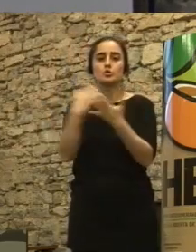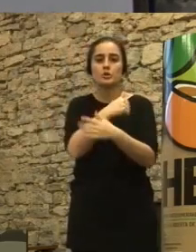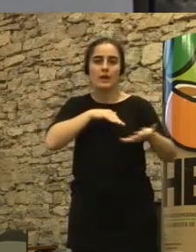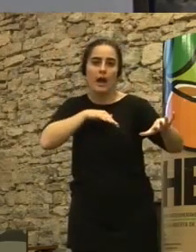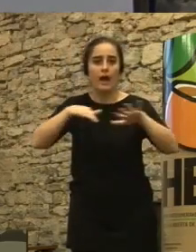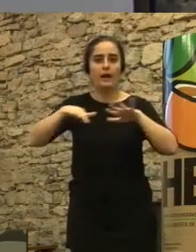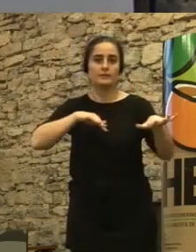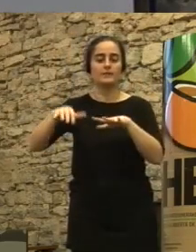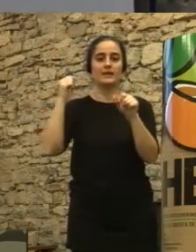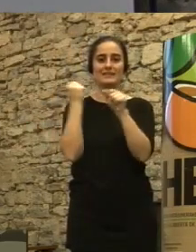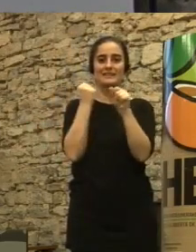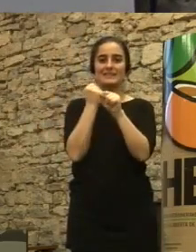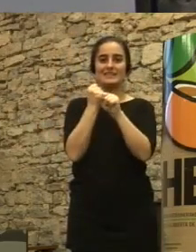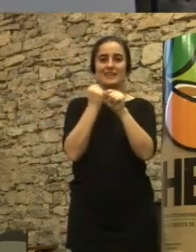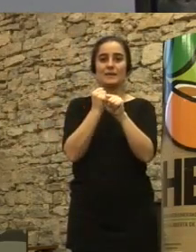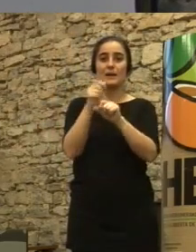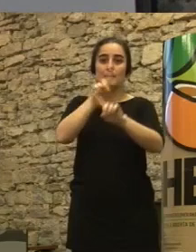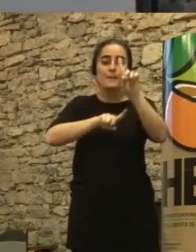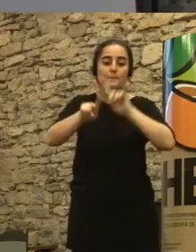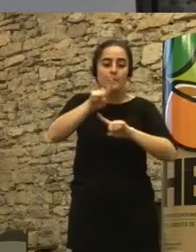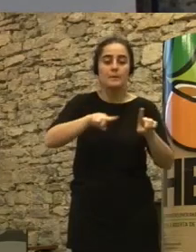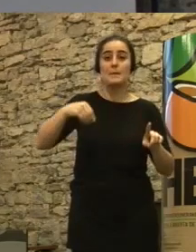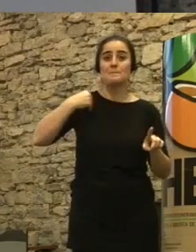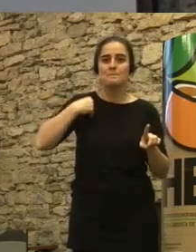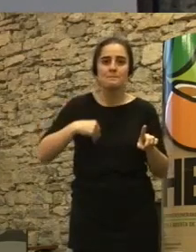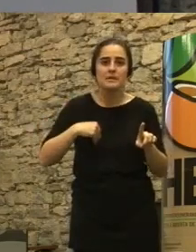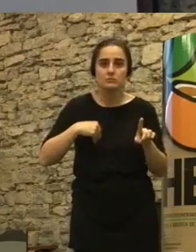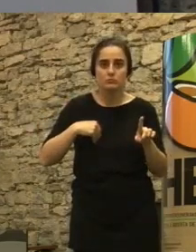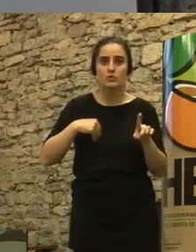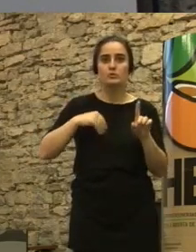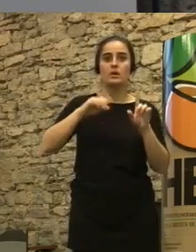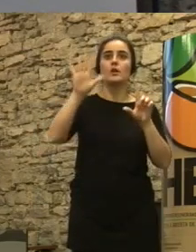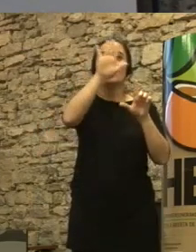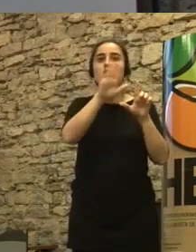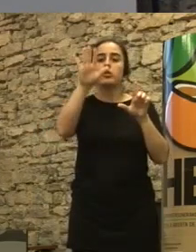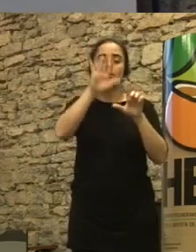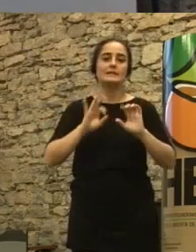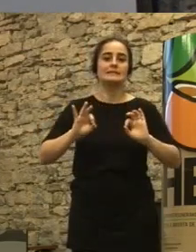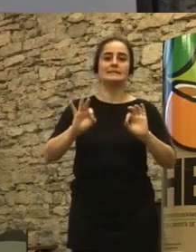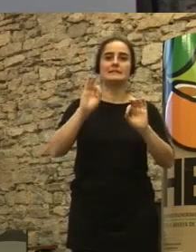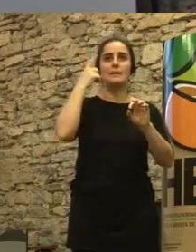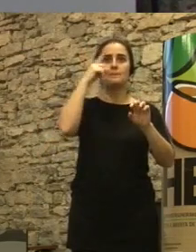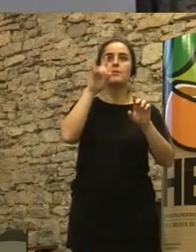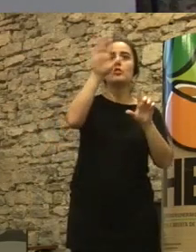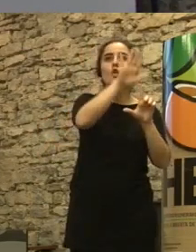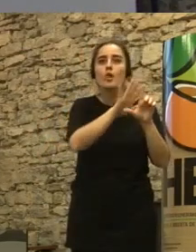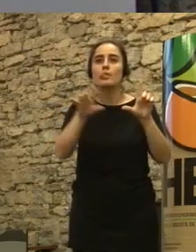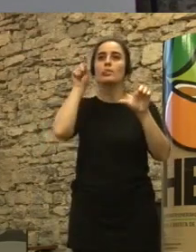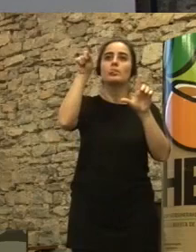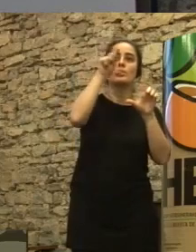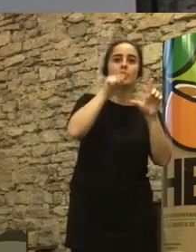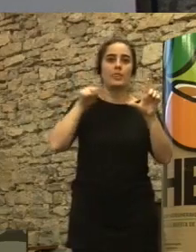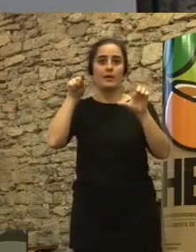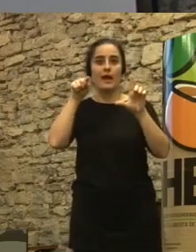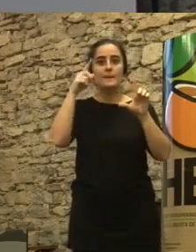que trabajan para la misma problemática en un área determinada, donde se ven todos cómo están